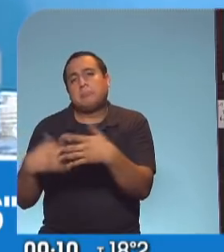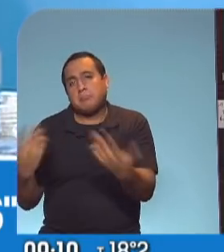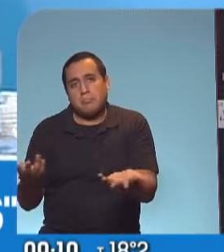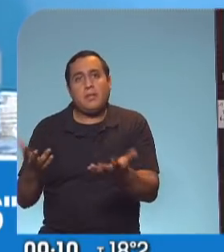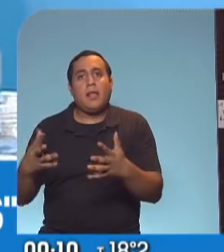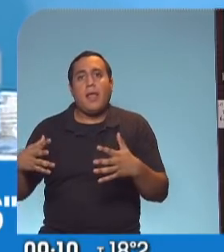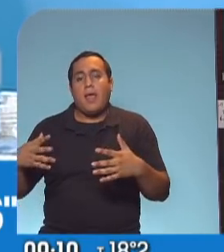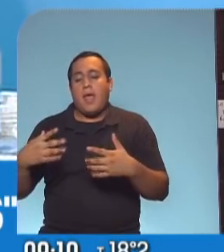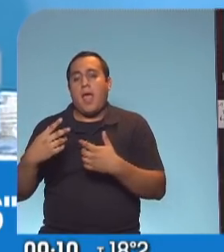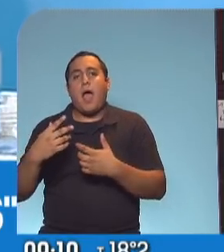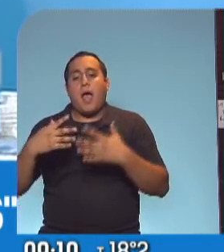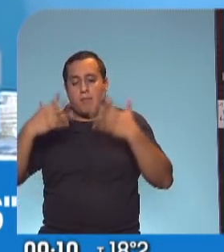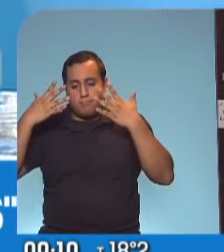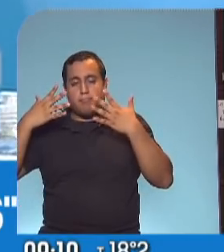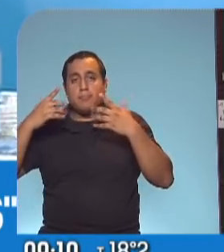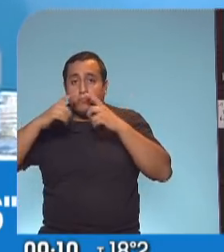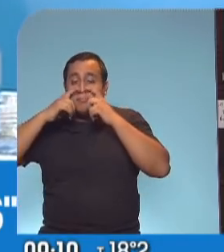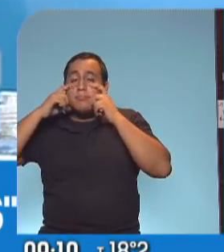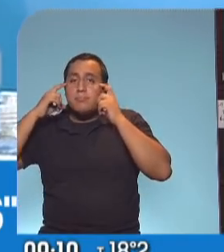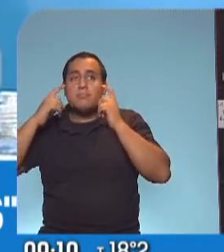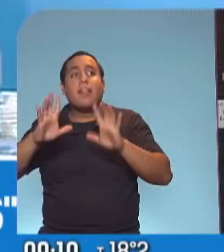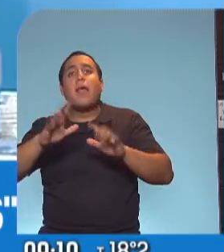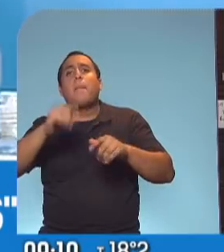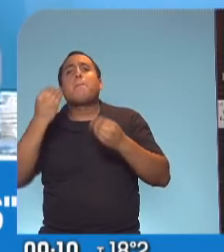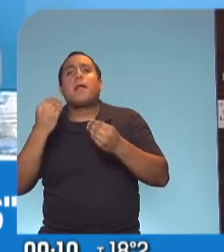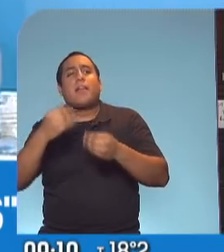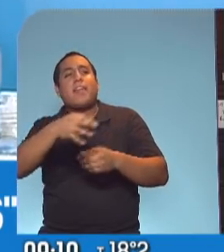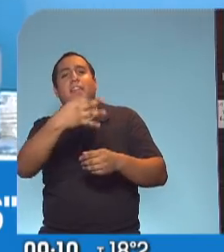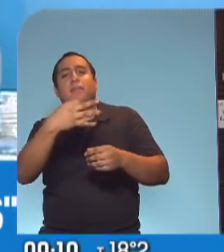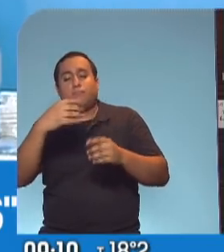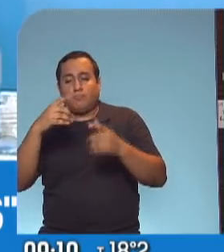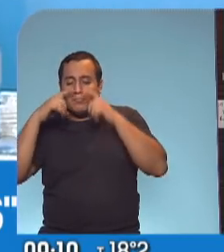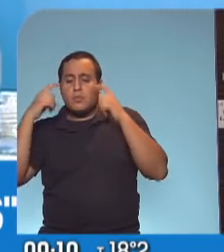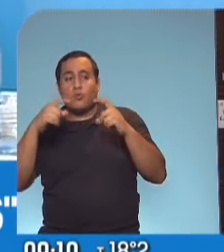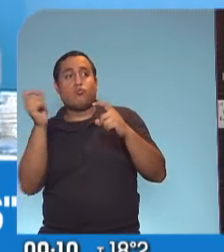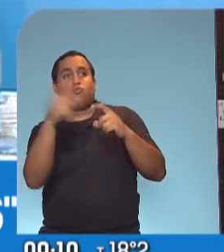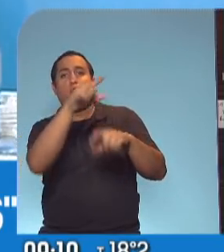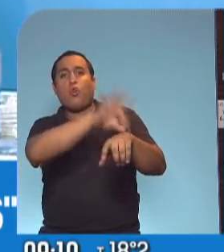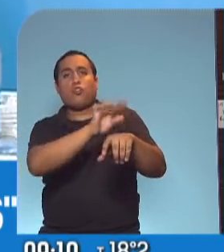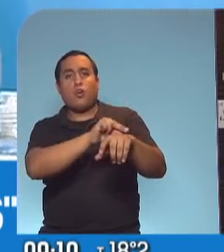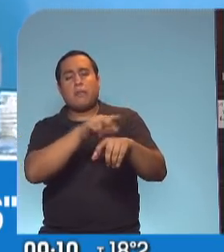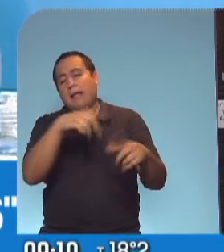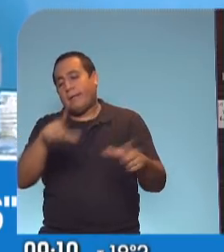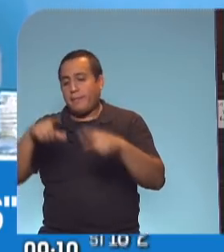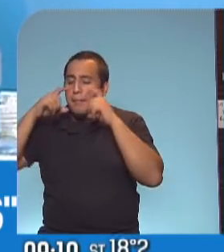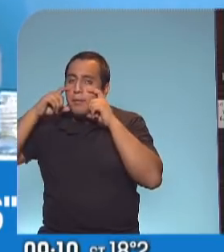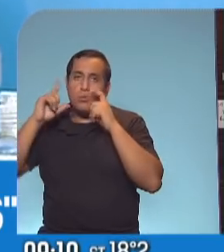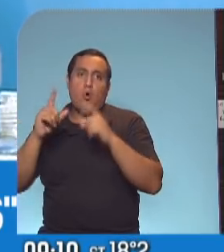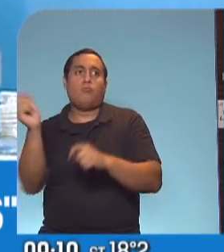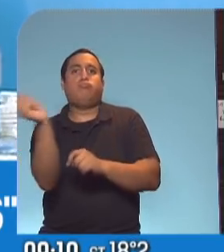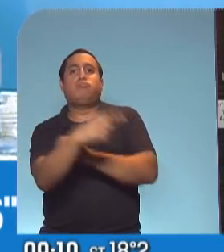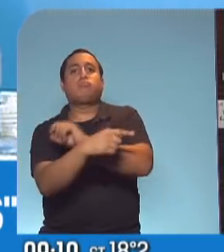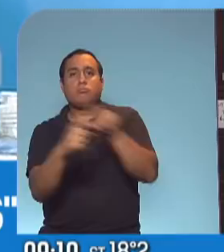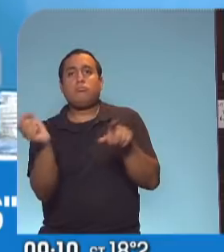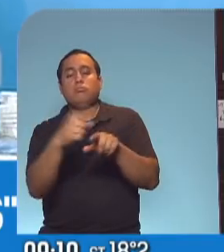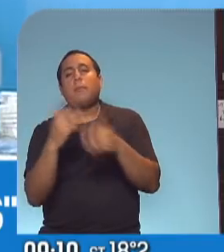de protección personal para el personal de salud, que debe reservarse para el personal de salud, y le agradecemos en este caso